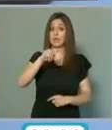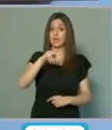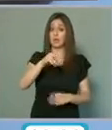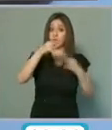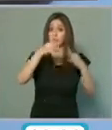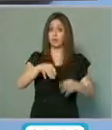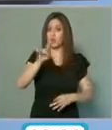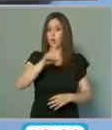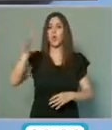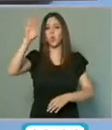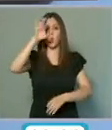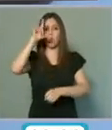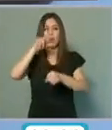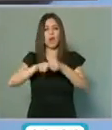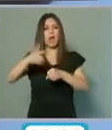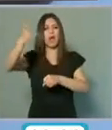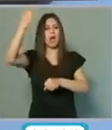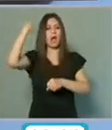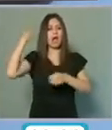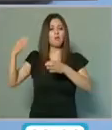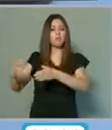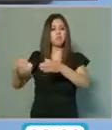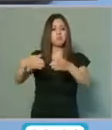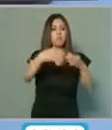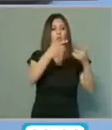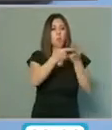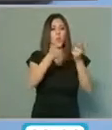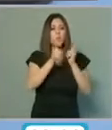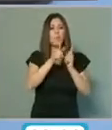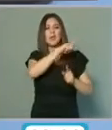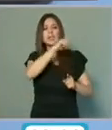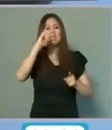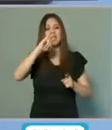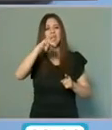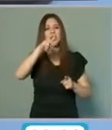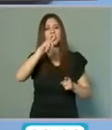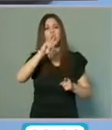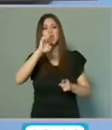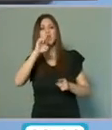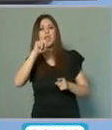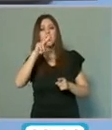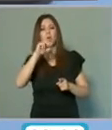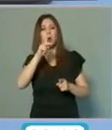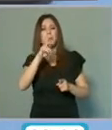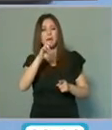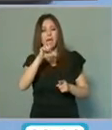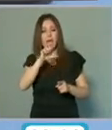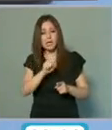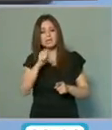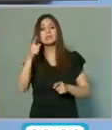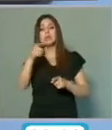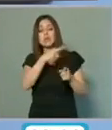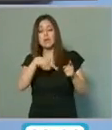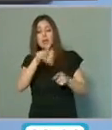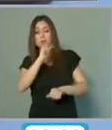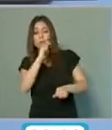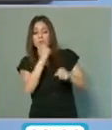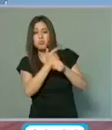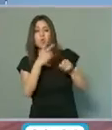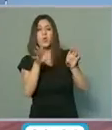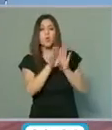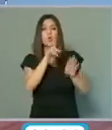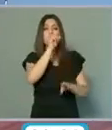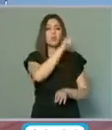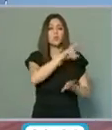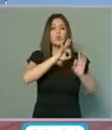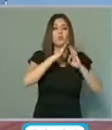sea, eran muchas las tribus indoeuropeas que tenían ciertas características que hoy asociamos con los celtas. Okay. La forma de enterramiento, el